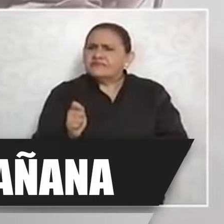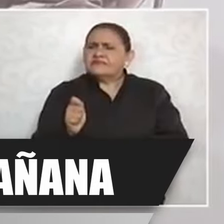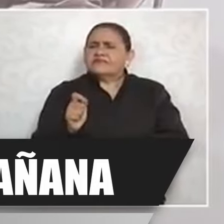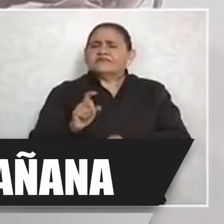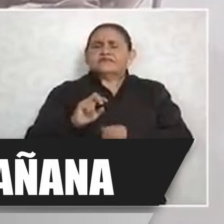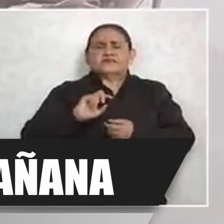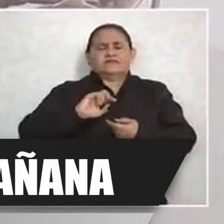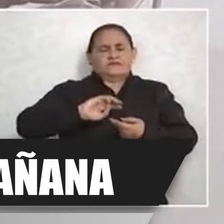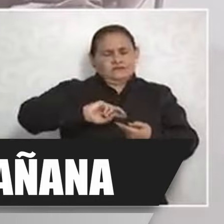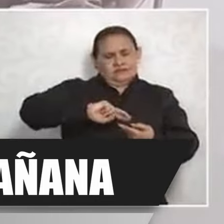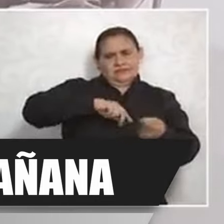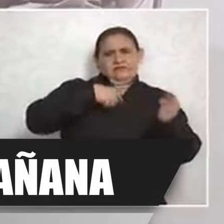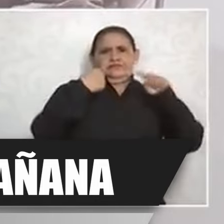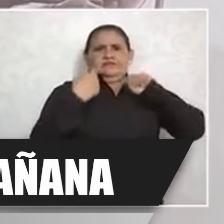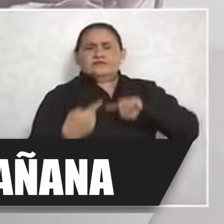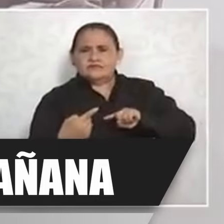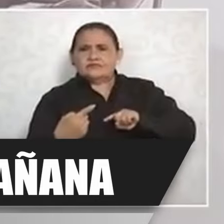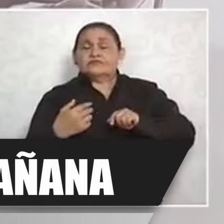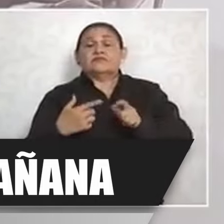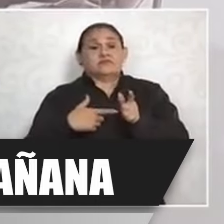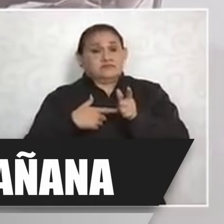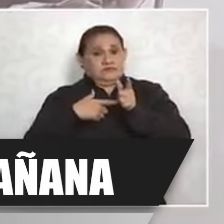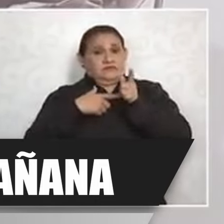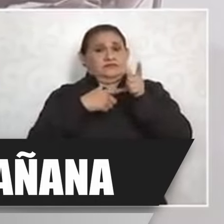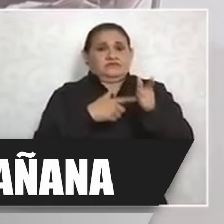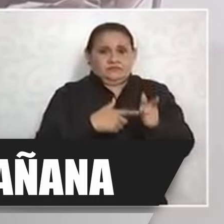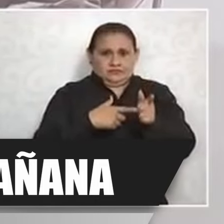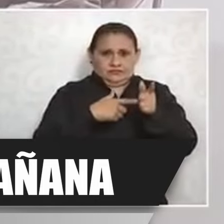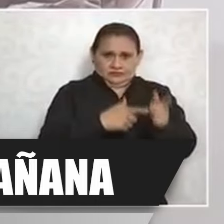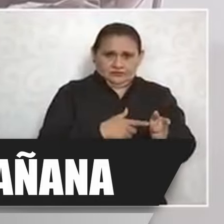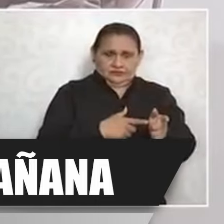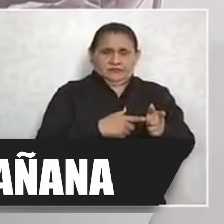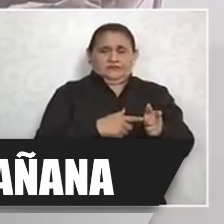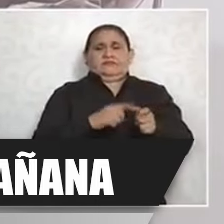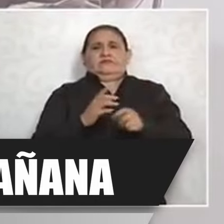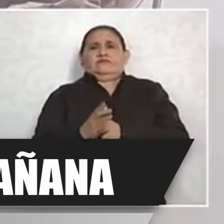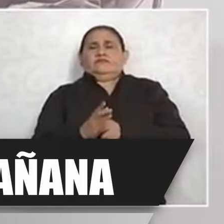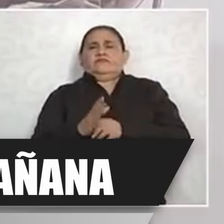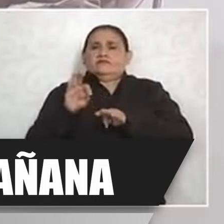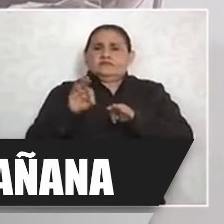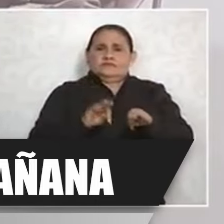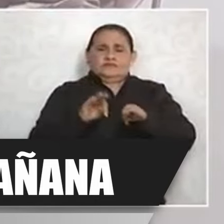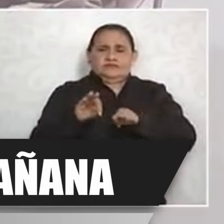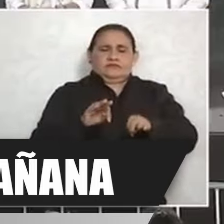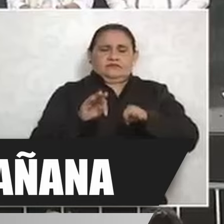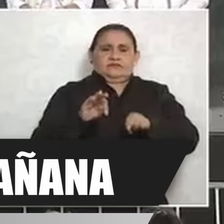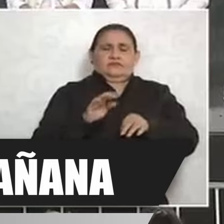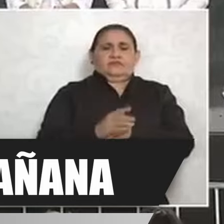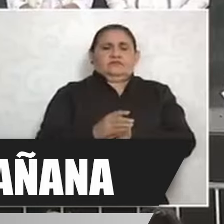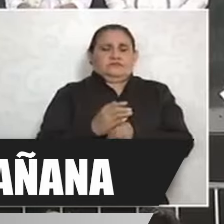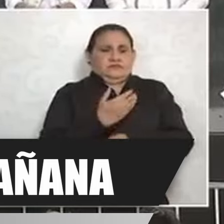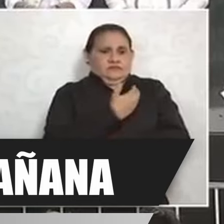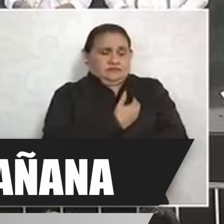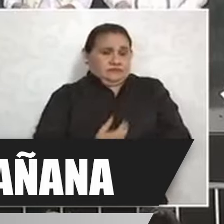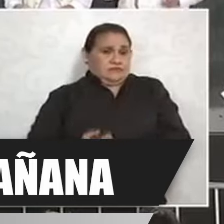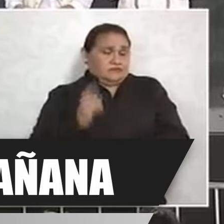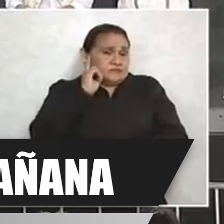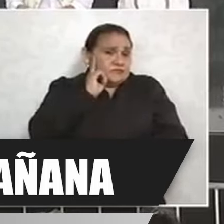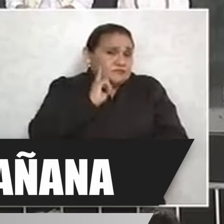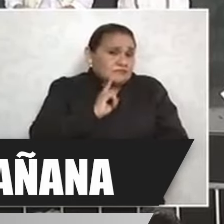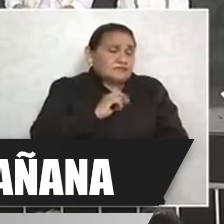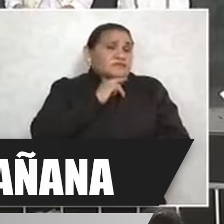vamos a continuar con la transformación iniciada por el mejor presidente de México, Andrés